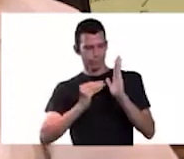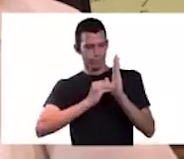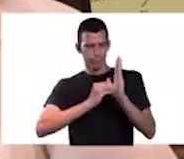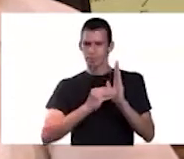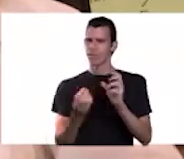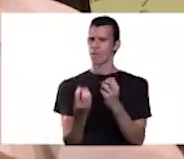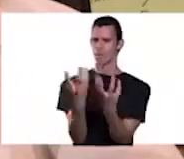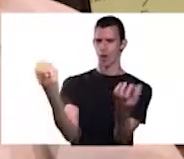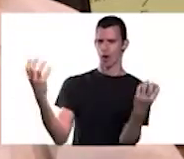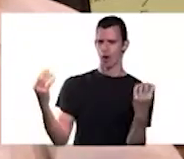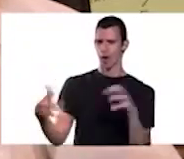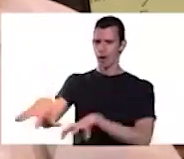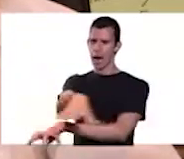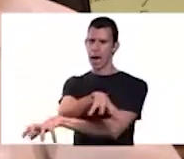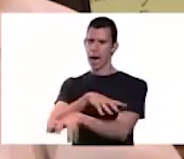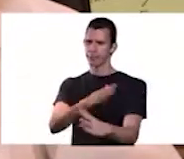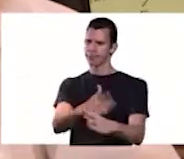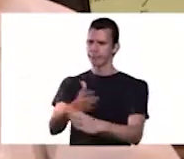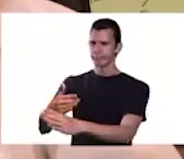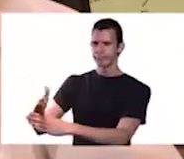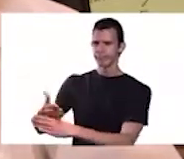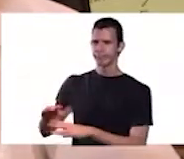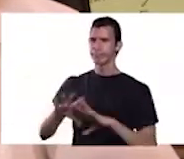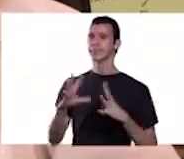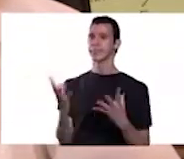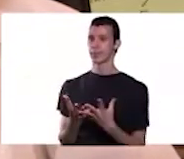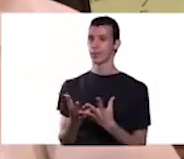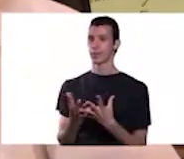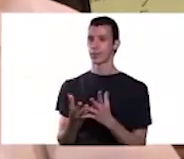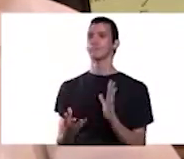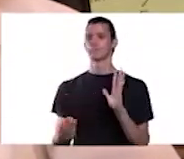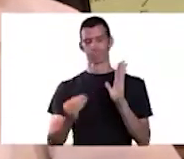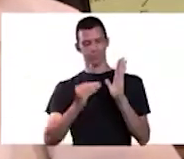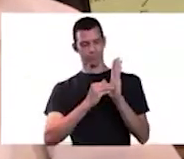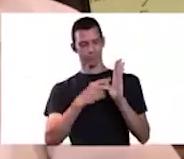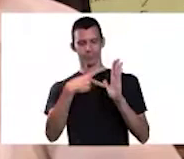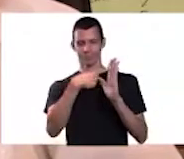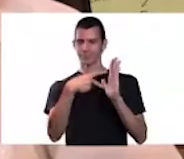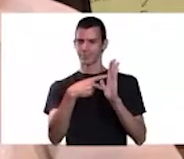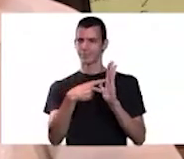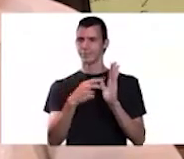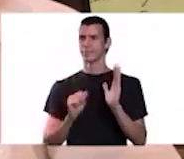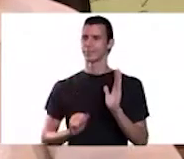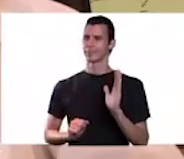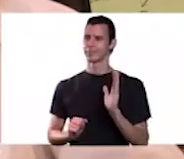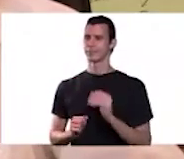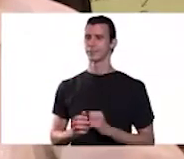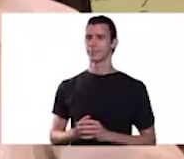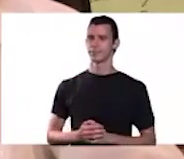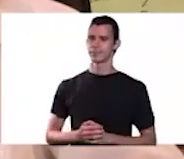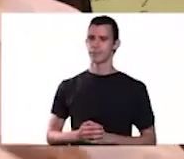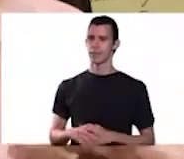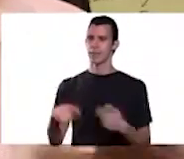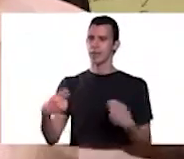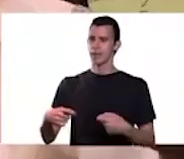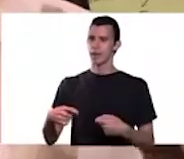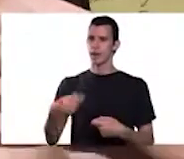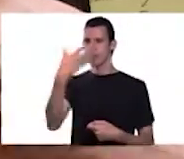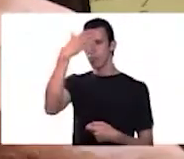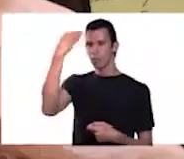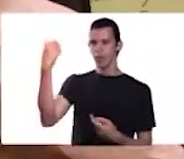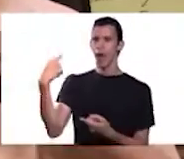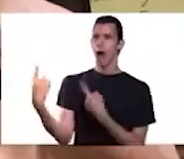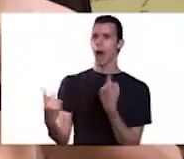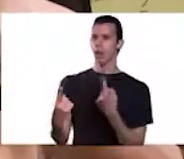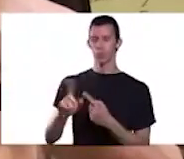vegetación, de las diferentes esferas de la envoltura geográfica, en este caso, pues debemos hacer referencia a